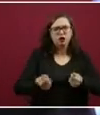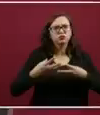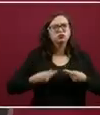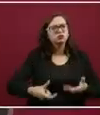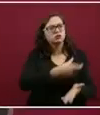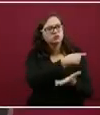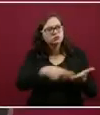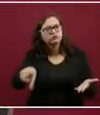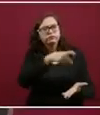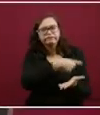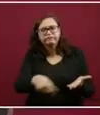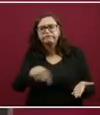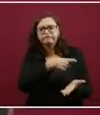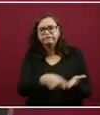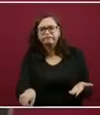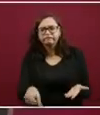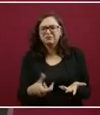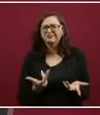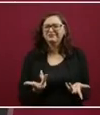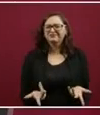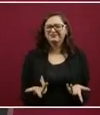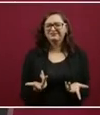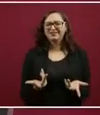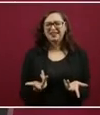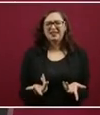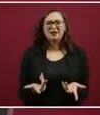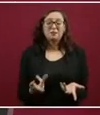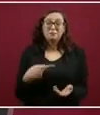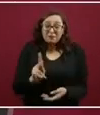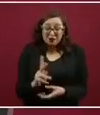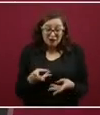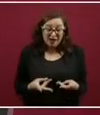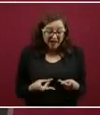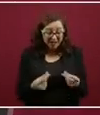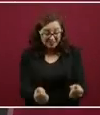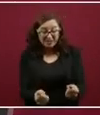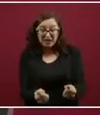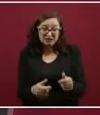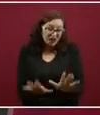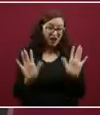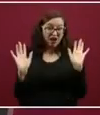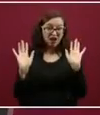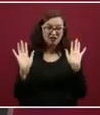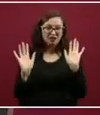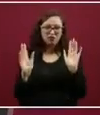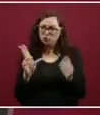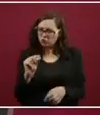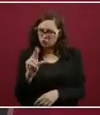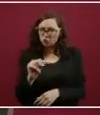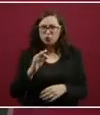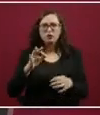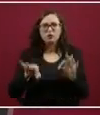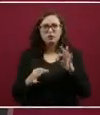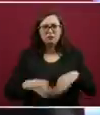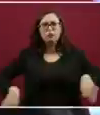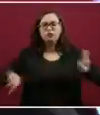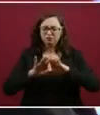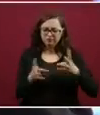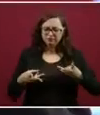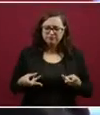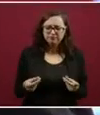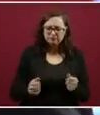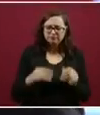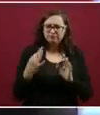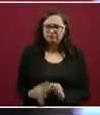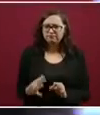mayor no es solamente gastarlo, es gastarlo bien, es gastarlo de manera más eficiente para que alcance